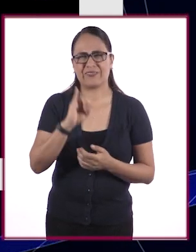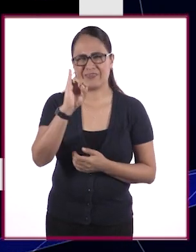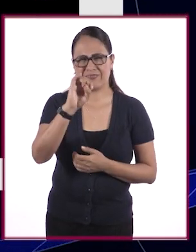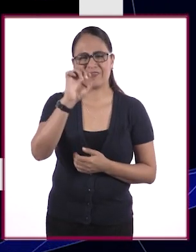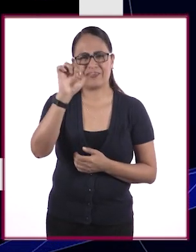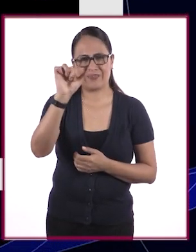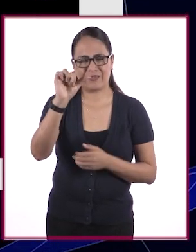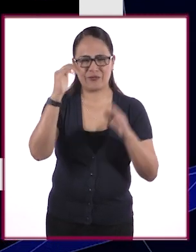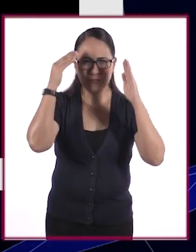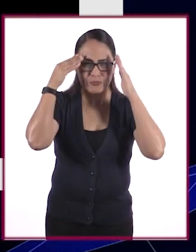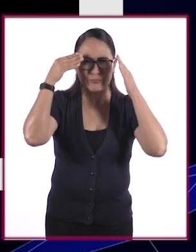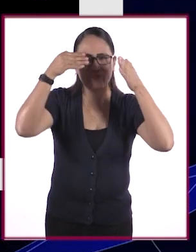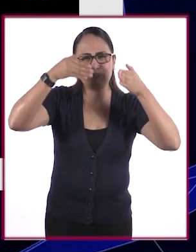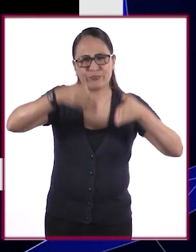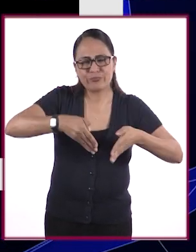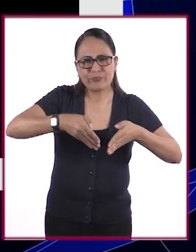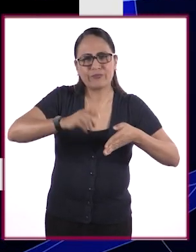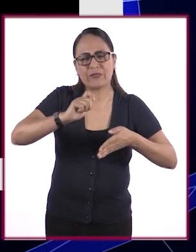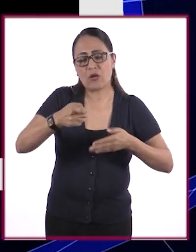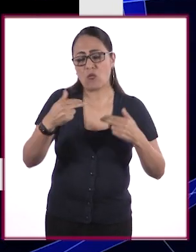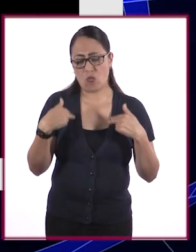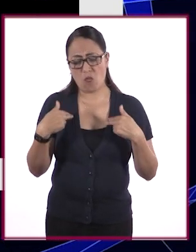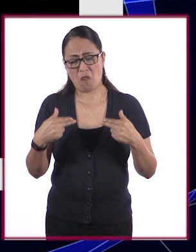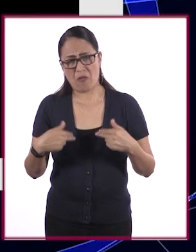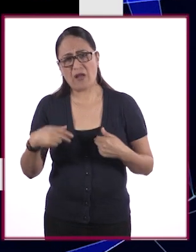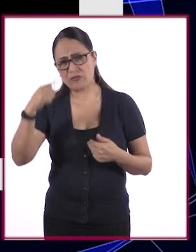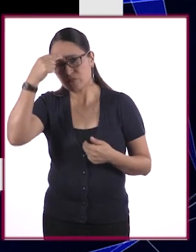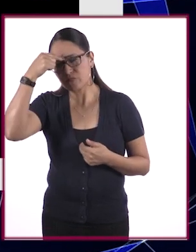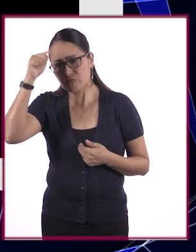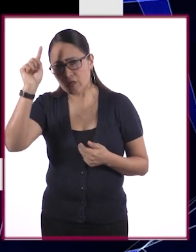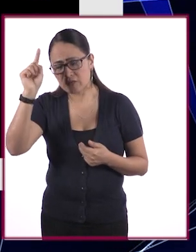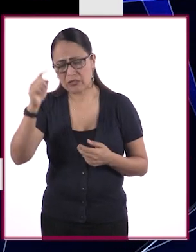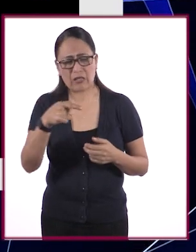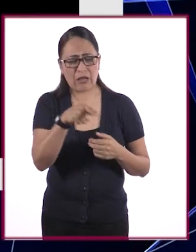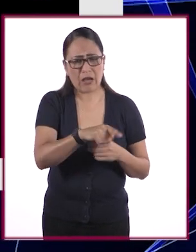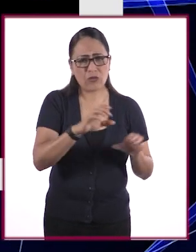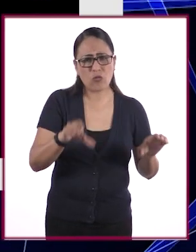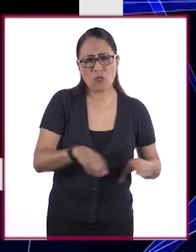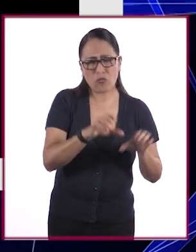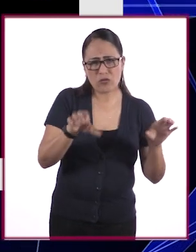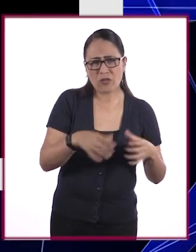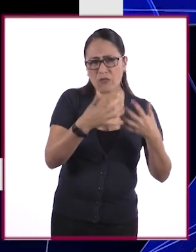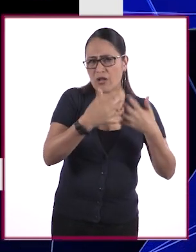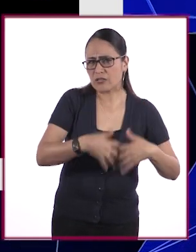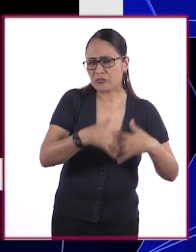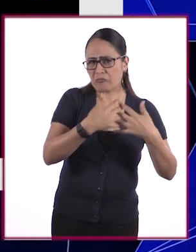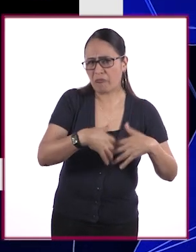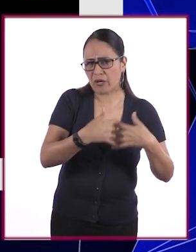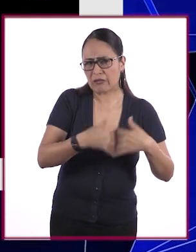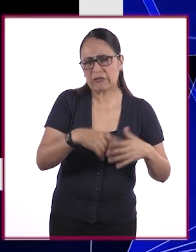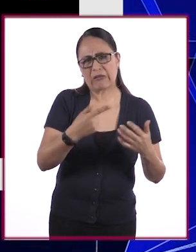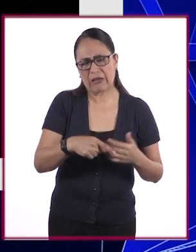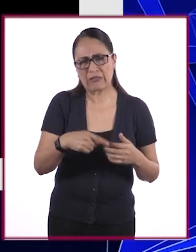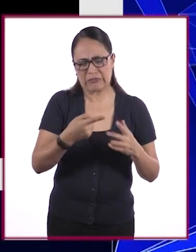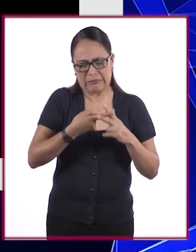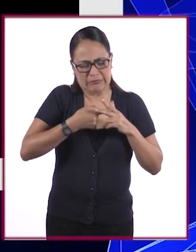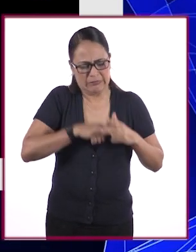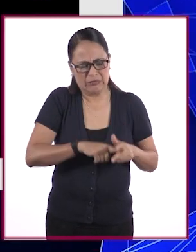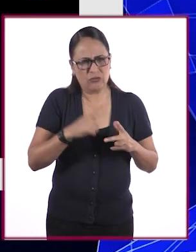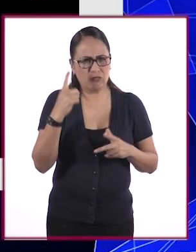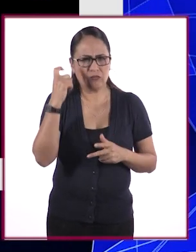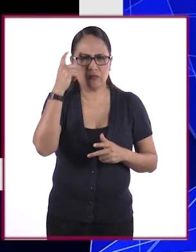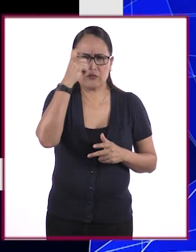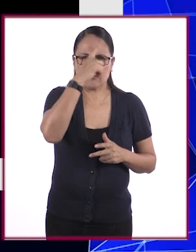todas aquellas cuestiones que para los humanos son sencillas, para las computadoras han sido tradicionalmente muy difíciles de